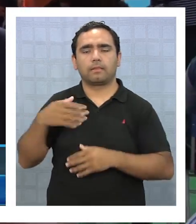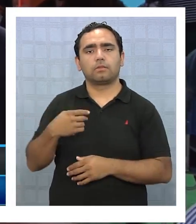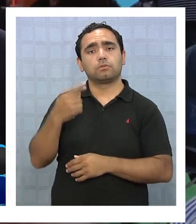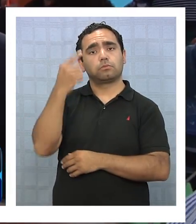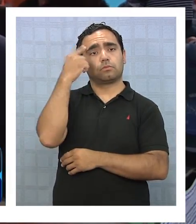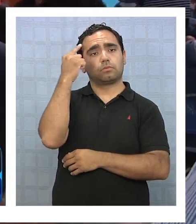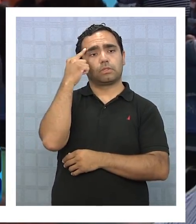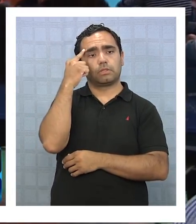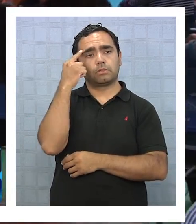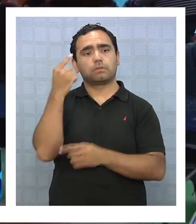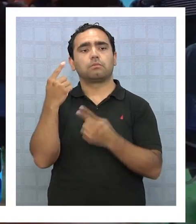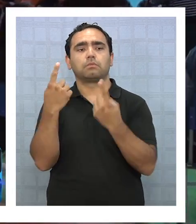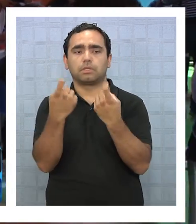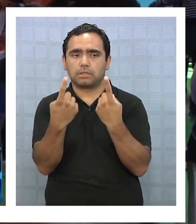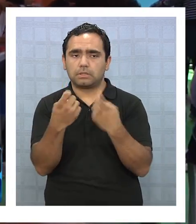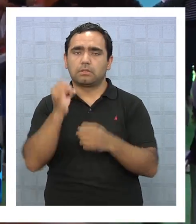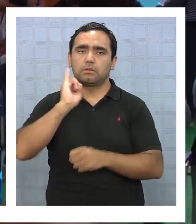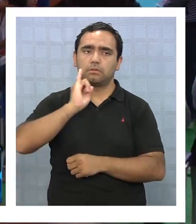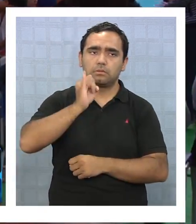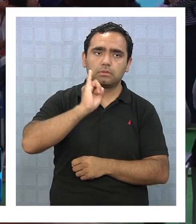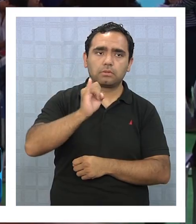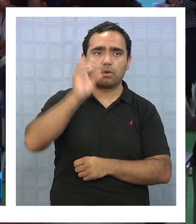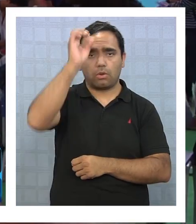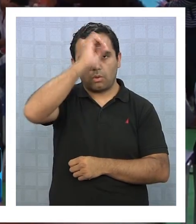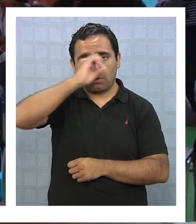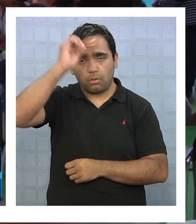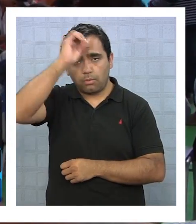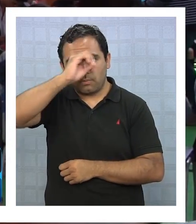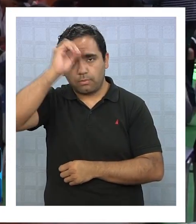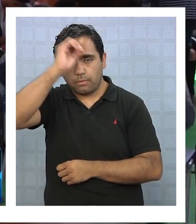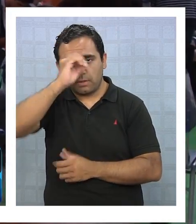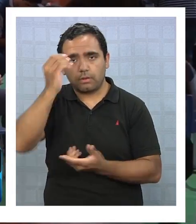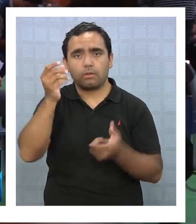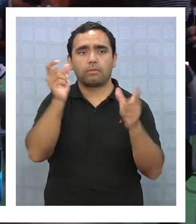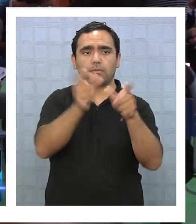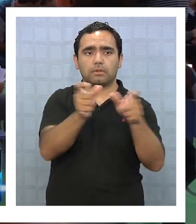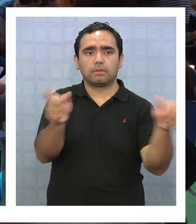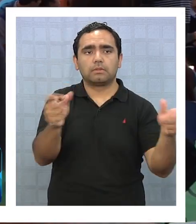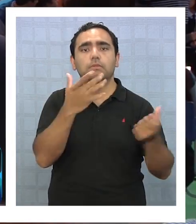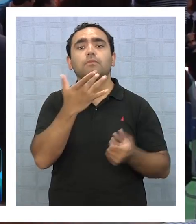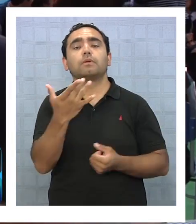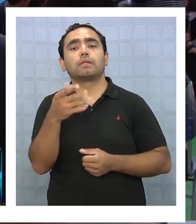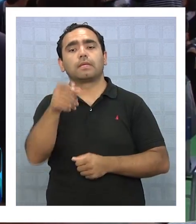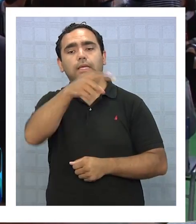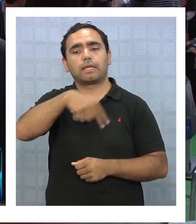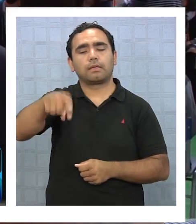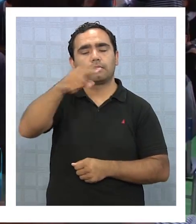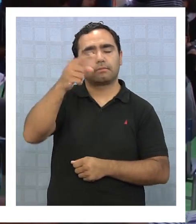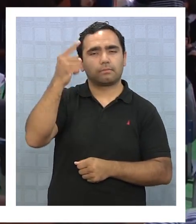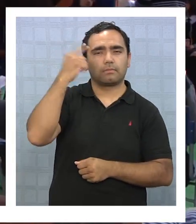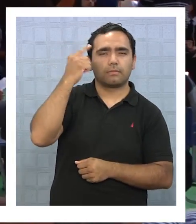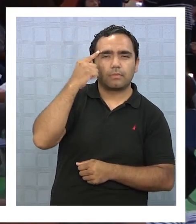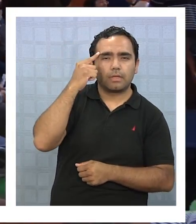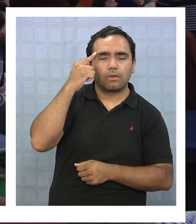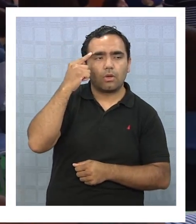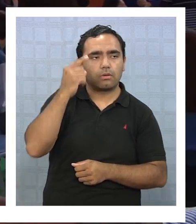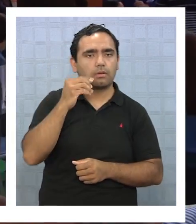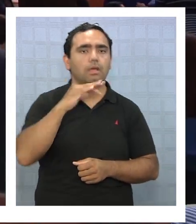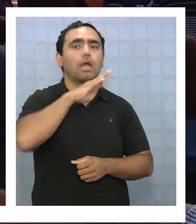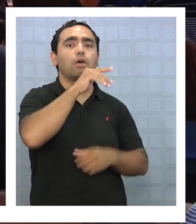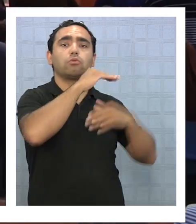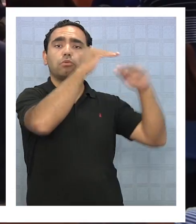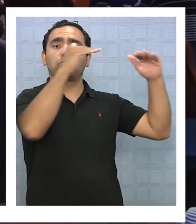es súper necesario el poder escuchar la opinión de los niños, niñas y adolescentes porque muchas veces entregan una mirada que los adultos no